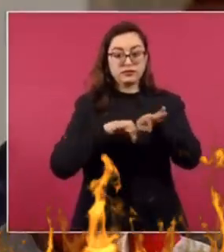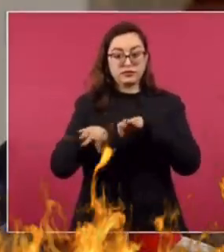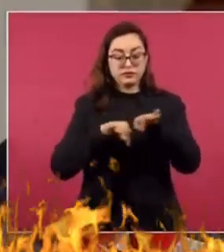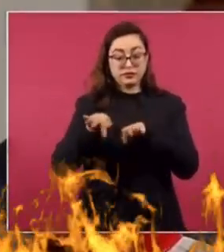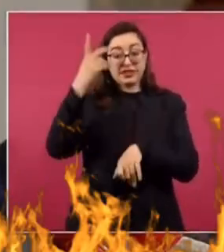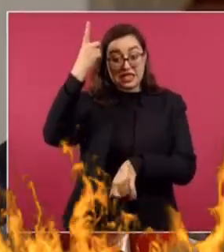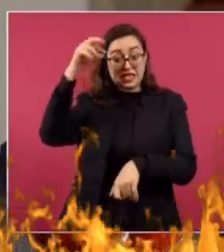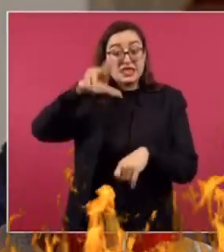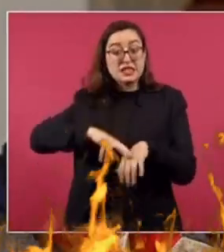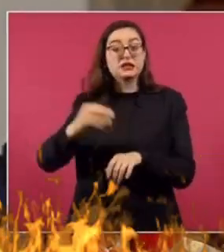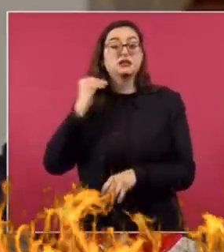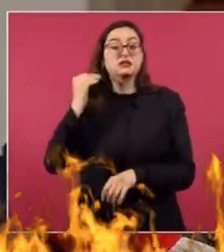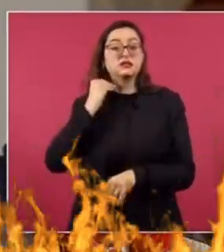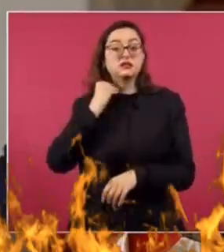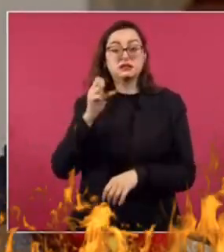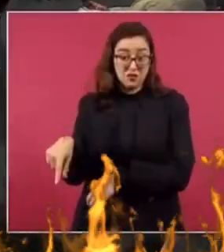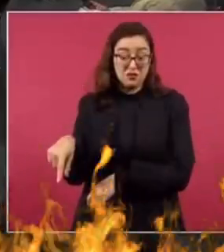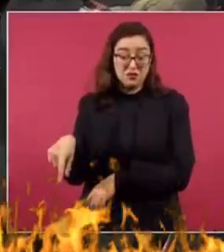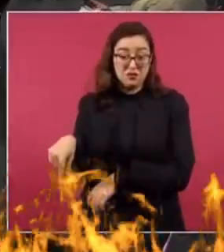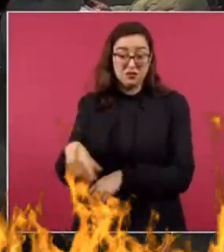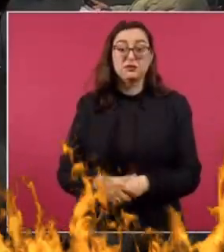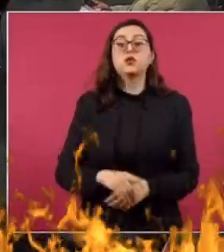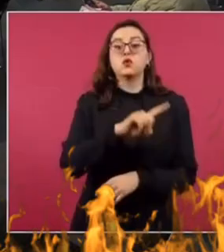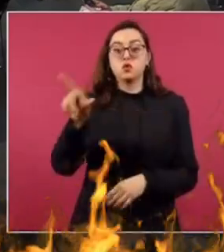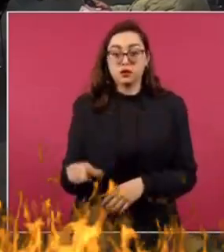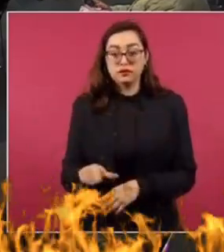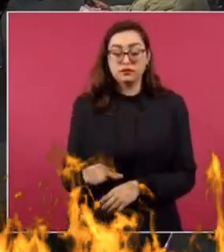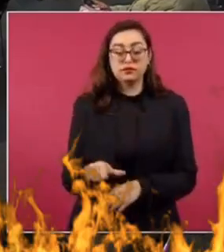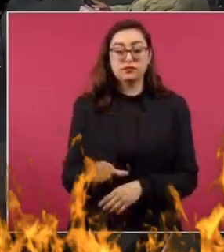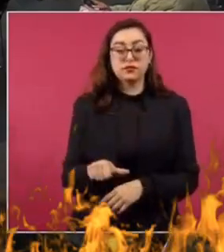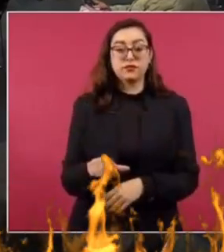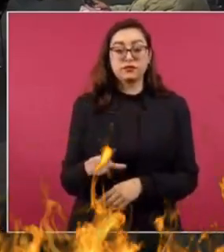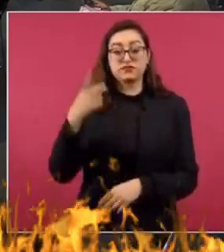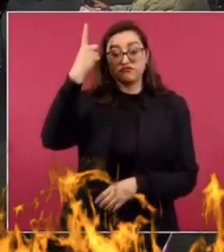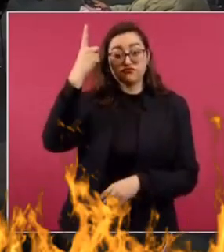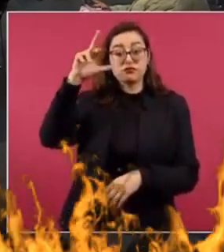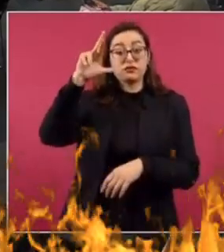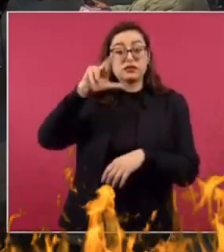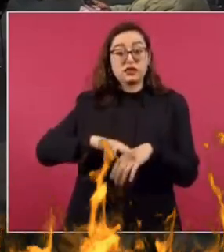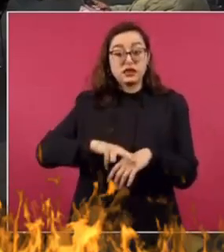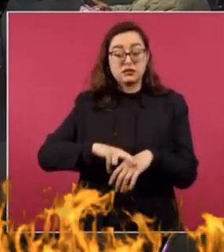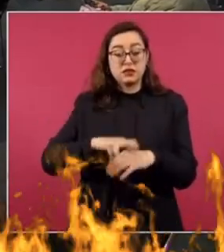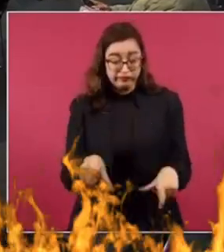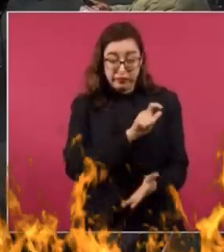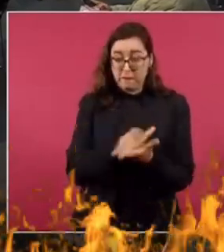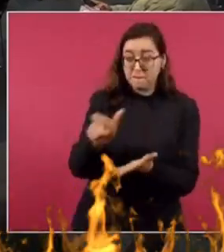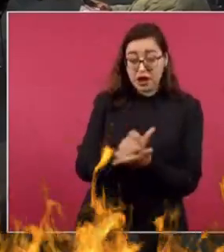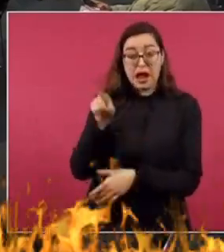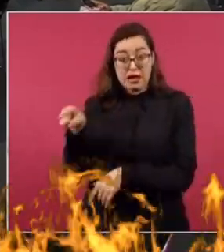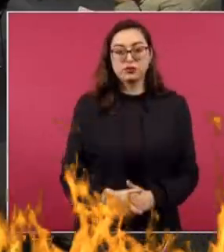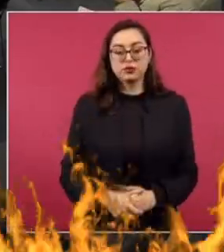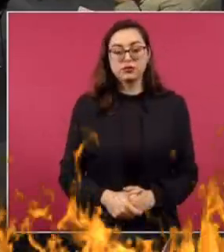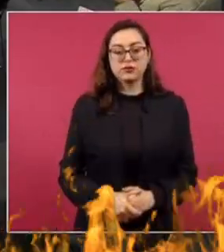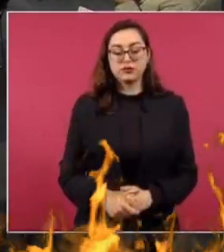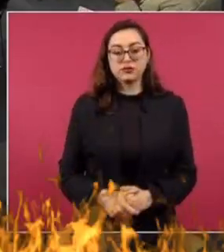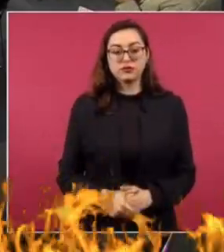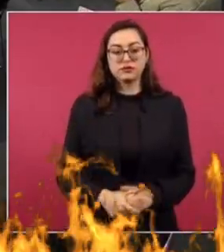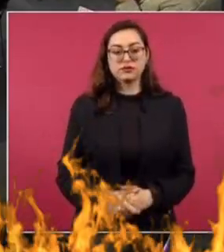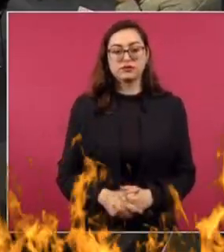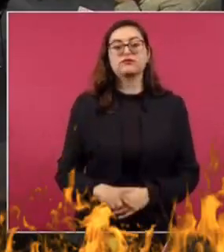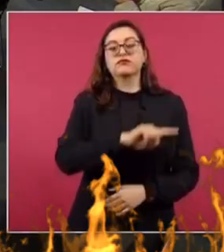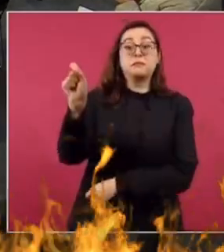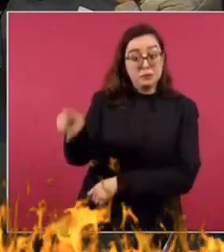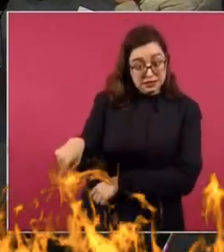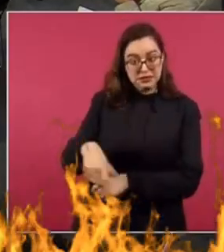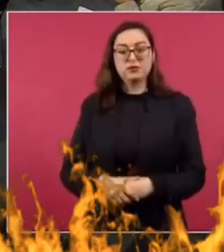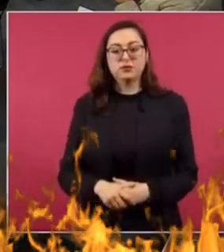como director jurídico del SAT. Pero luego lo ponen de director de grandes contribuyentes del SAT. Y luego director